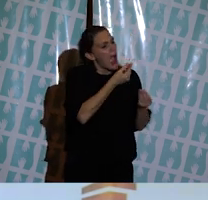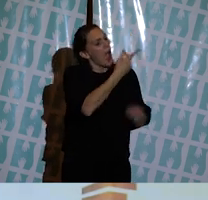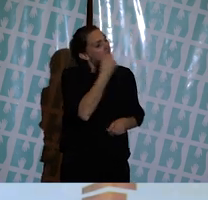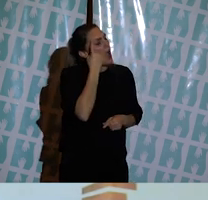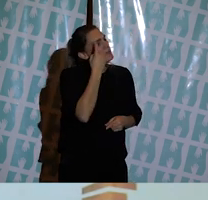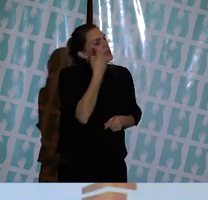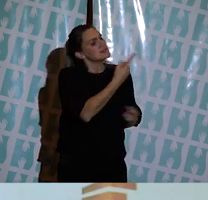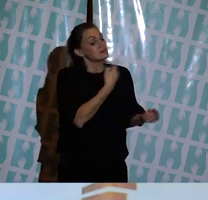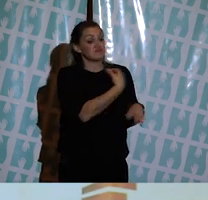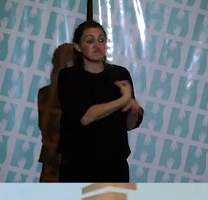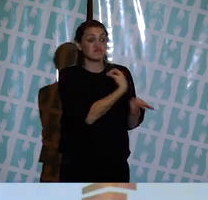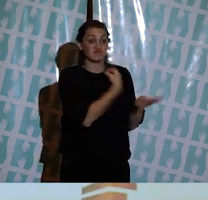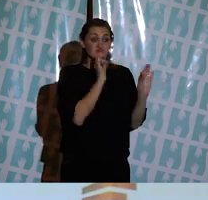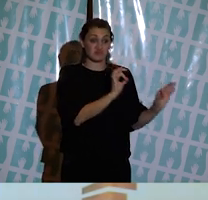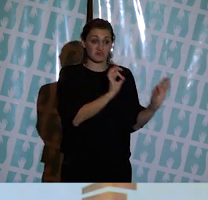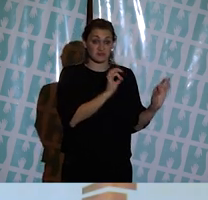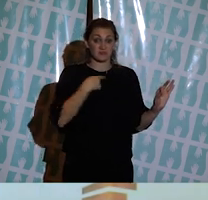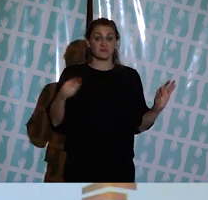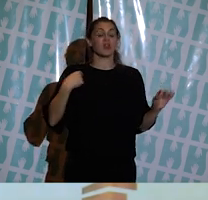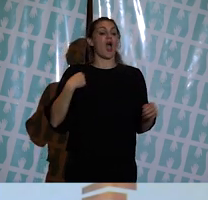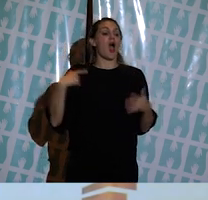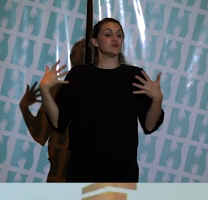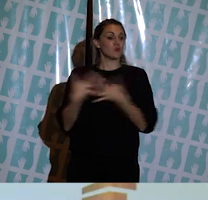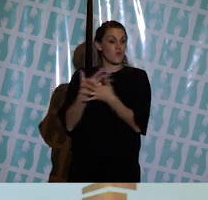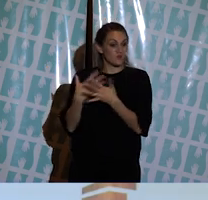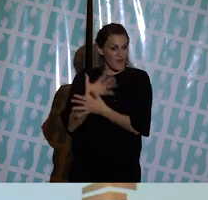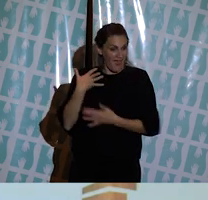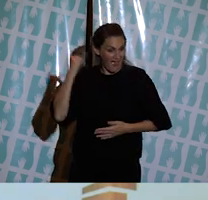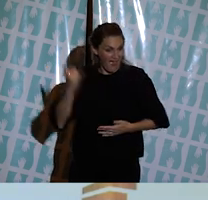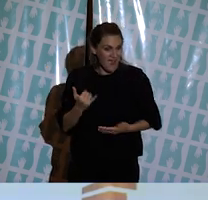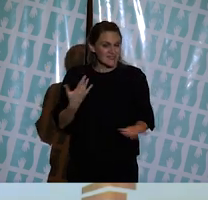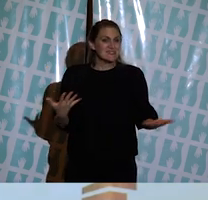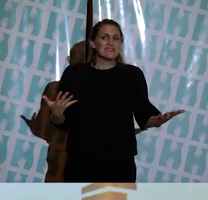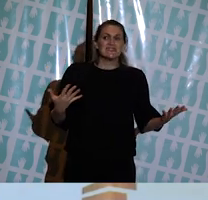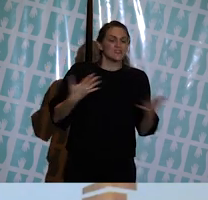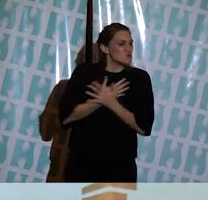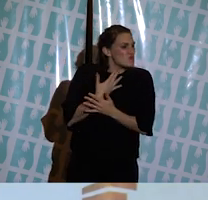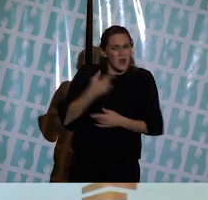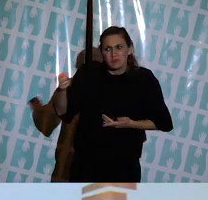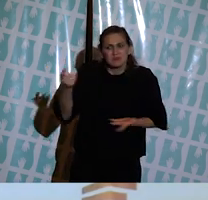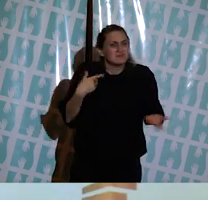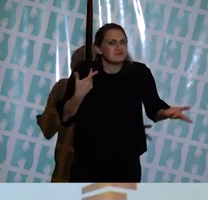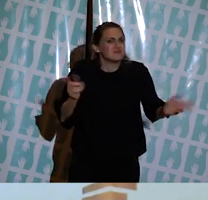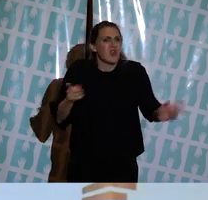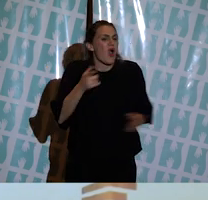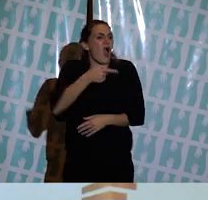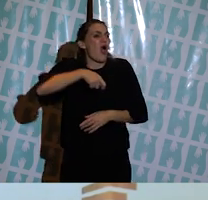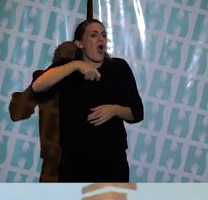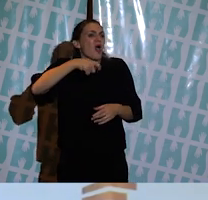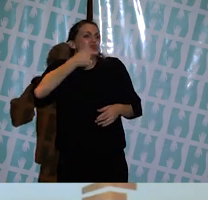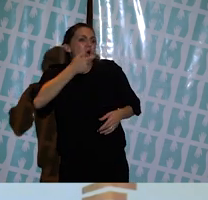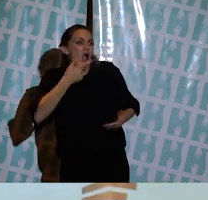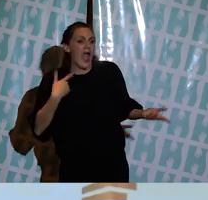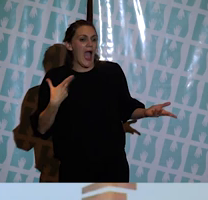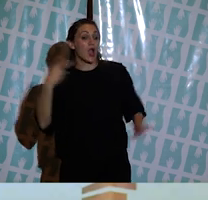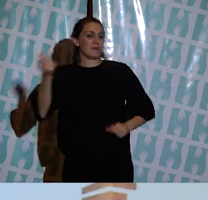sufro mucho y entonces, porque no le va bien, se droga y bueno, le compré un